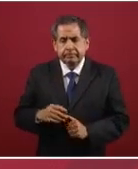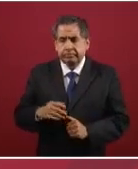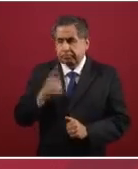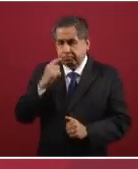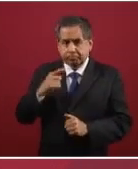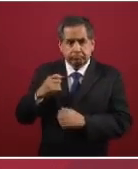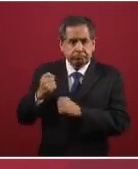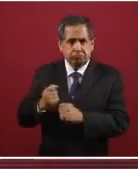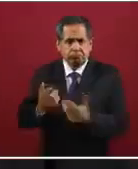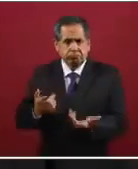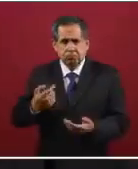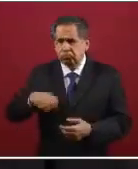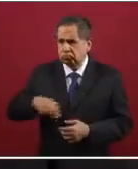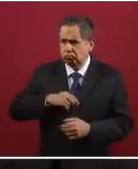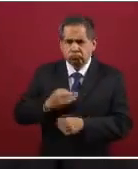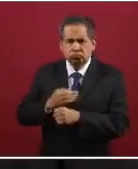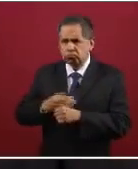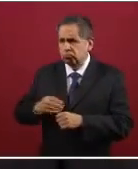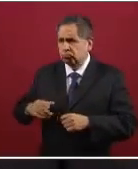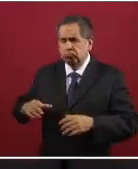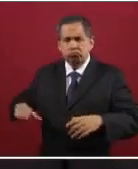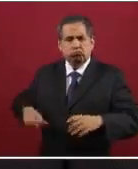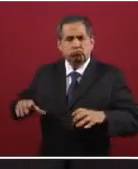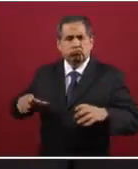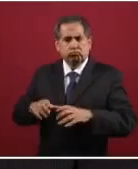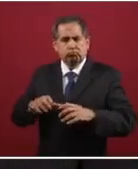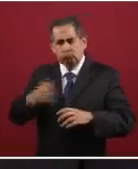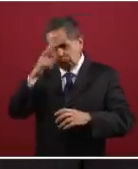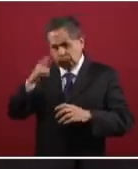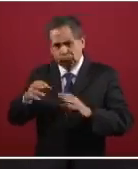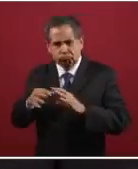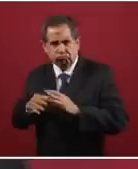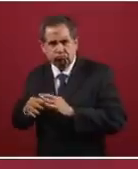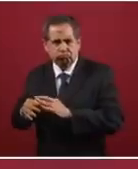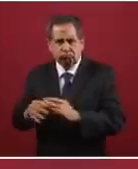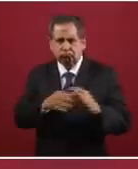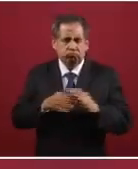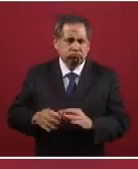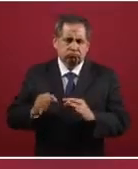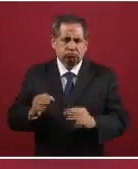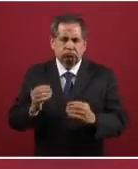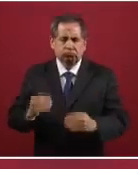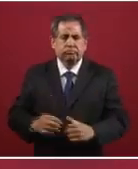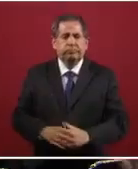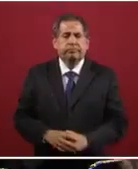consolidarnos. Estamos muy unidos los mexicanos.